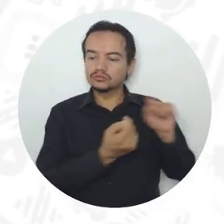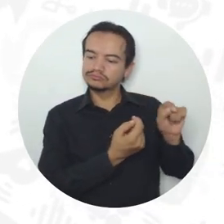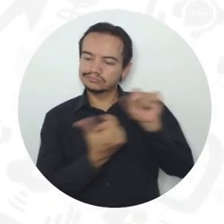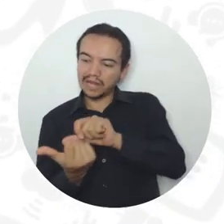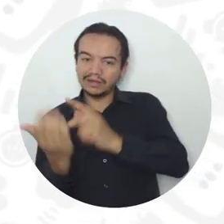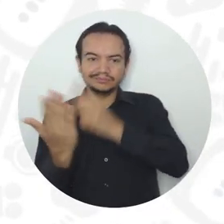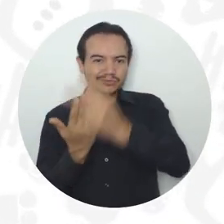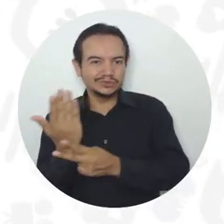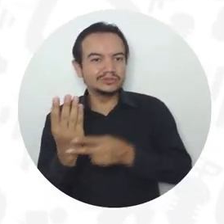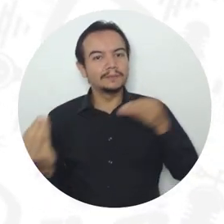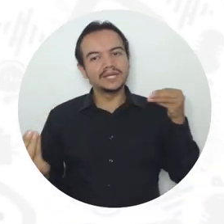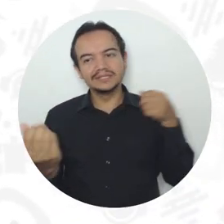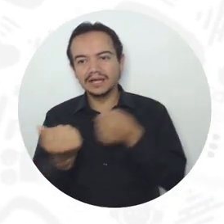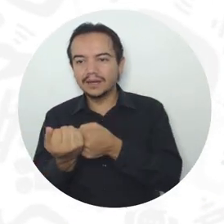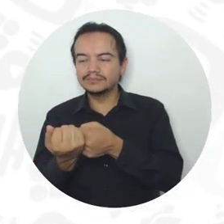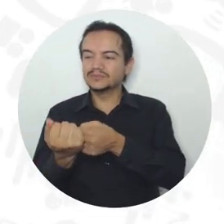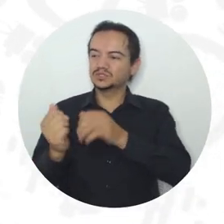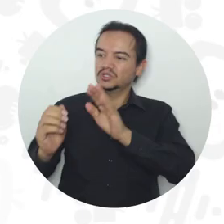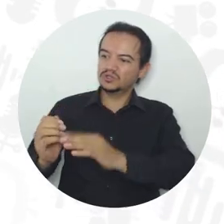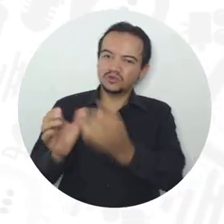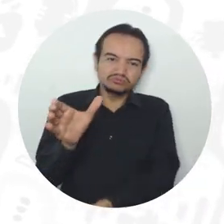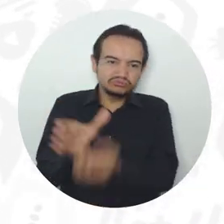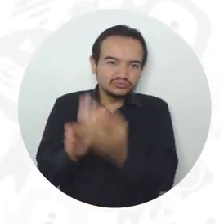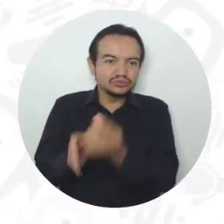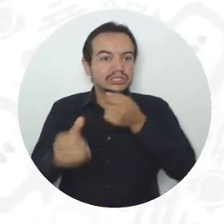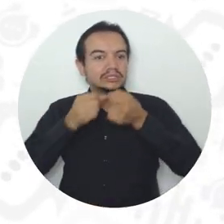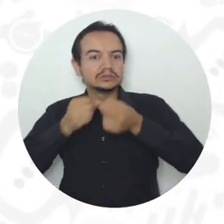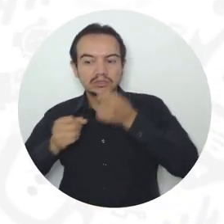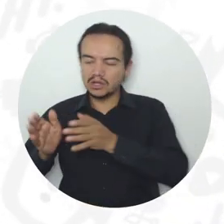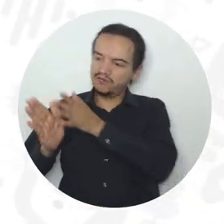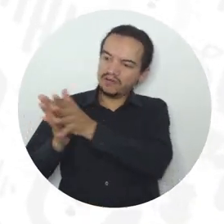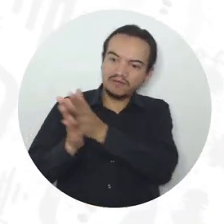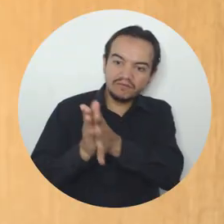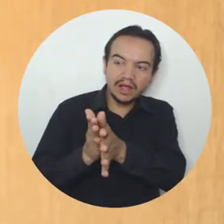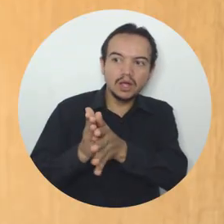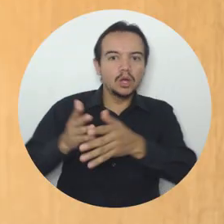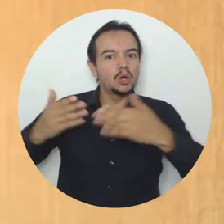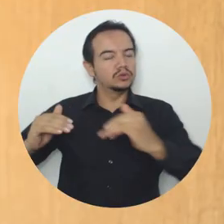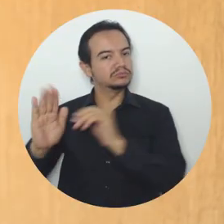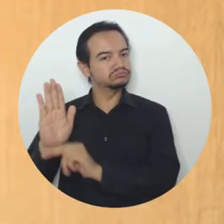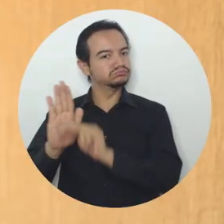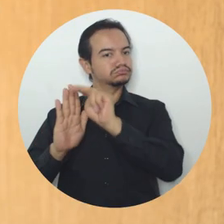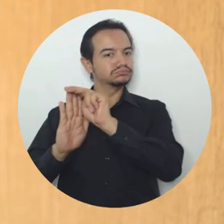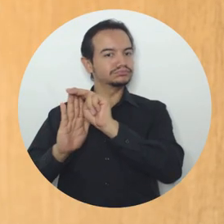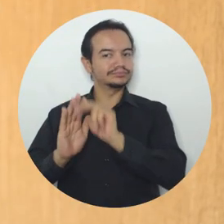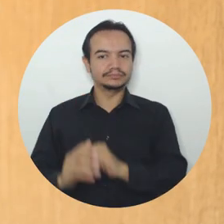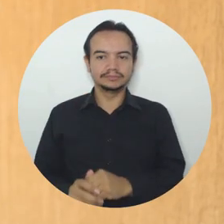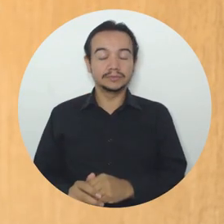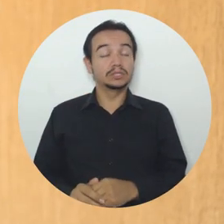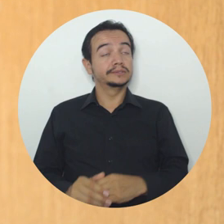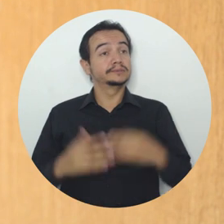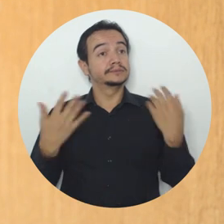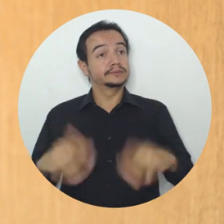financiación de proyectos y de apoyo a la publicación de artículos tuvimos una buena posición realmente muy significativo